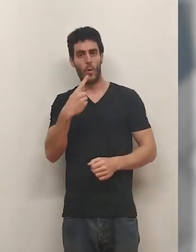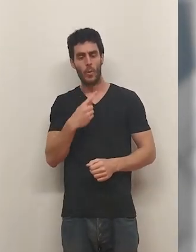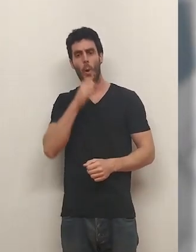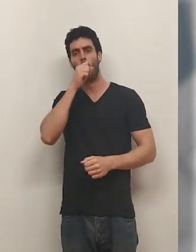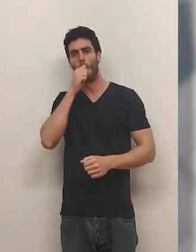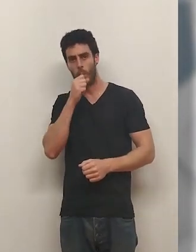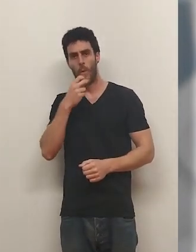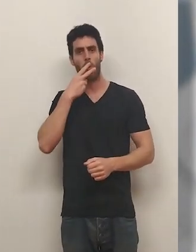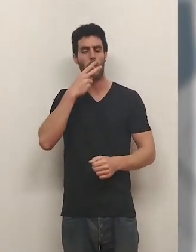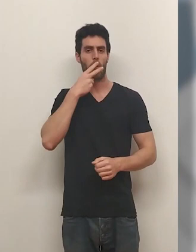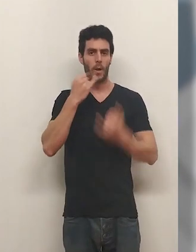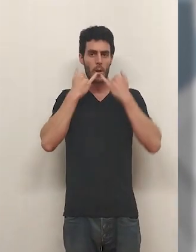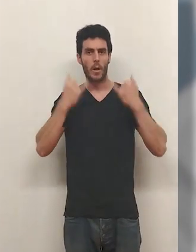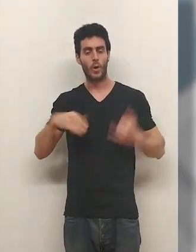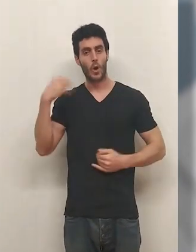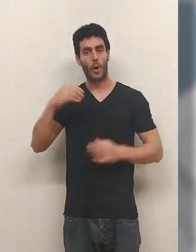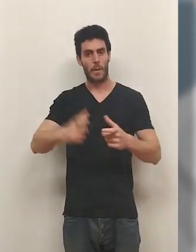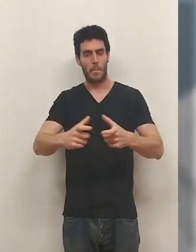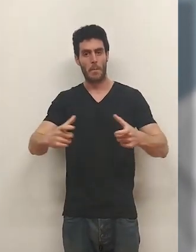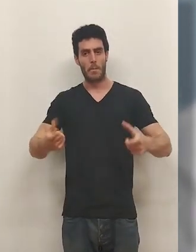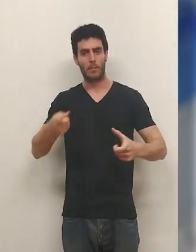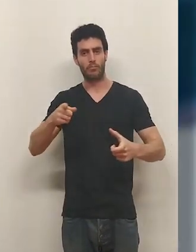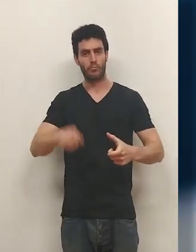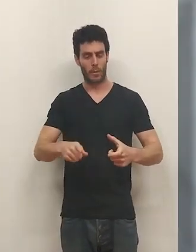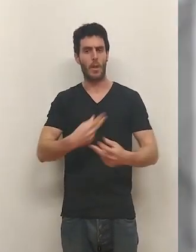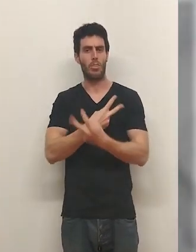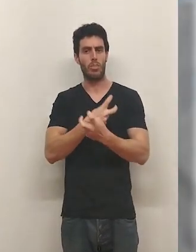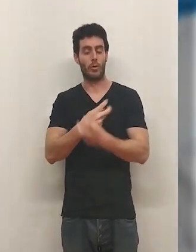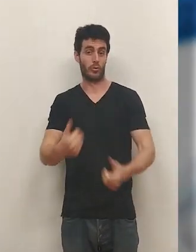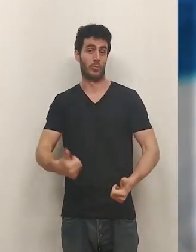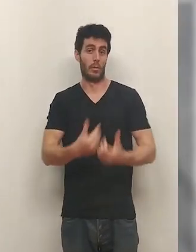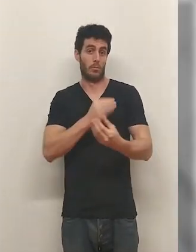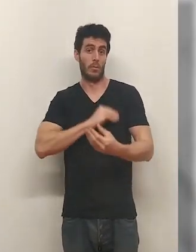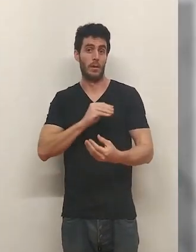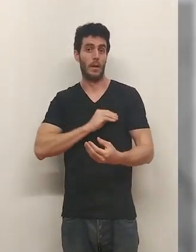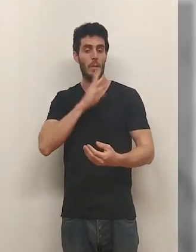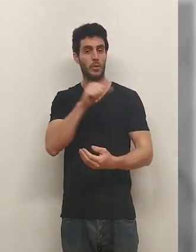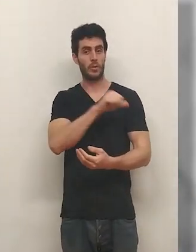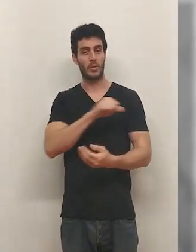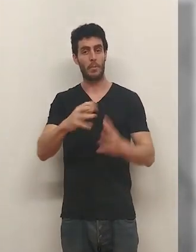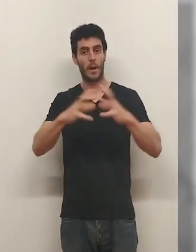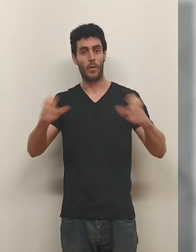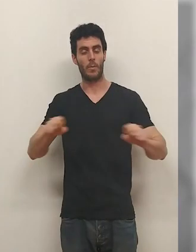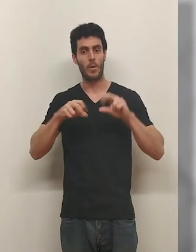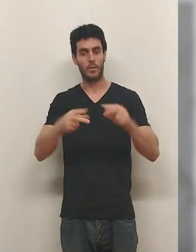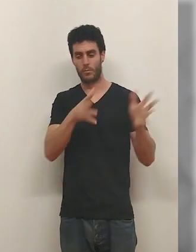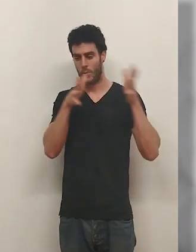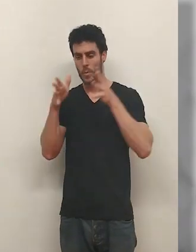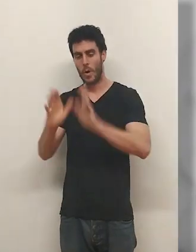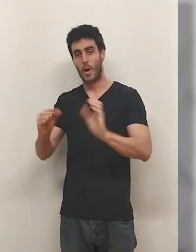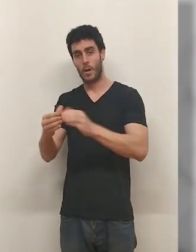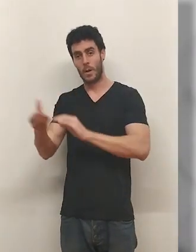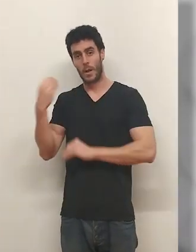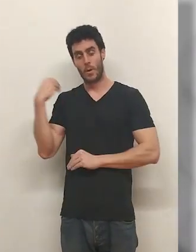del vapeo y los cigarrillos electrónicos entre los jóvenes. Es más tóxico de lo que creen. De ahí que durante la Semana Sin Humo se ponga el acento en este